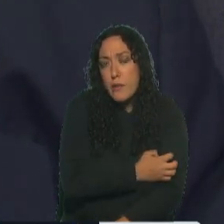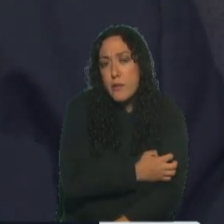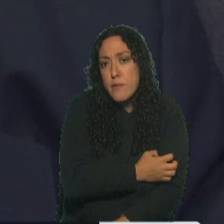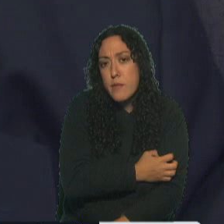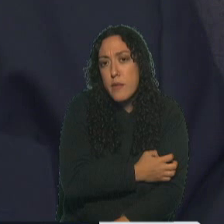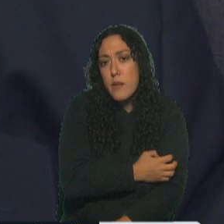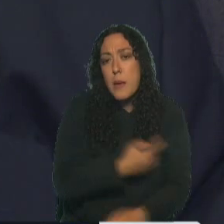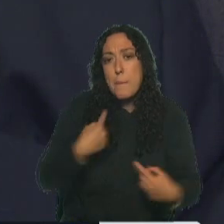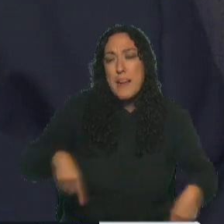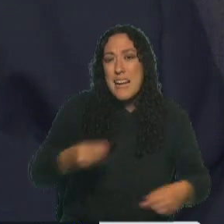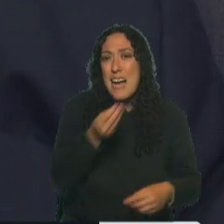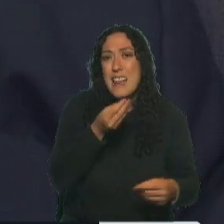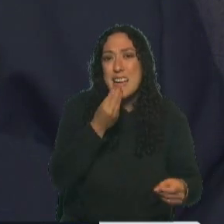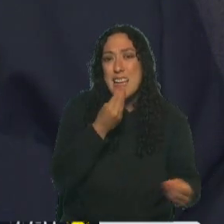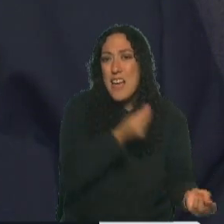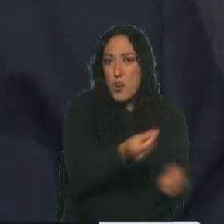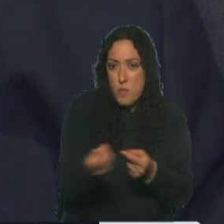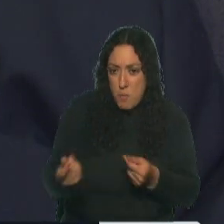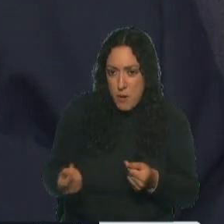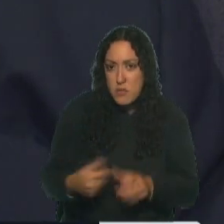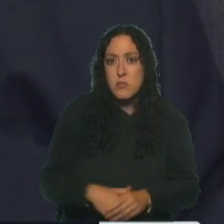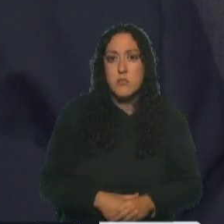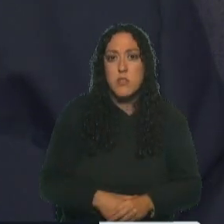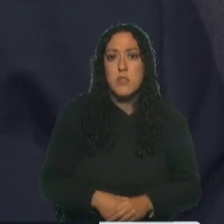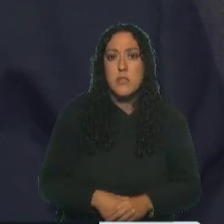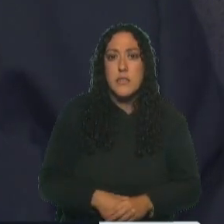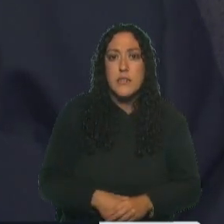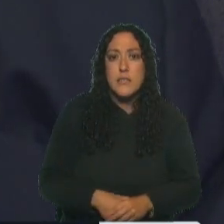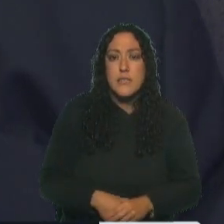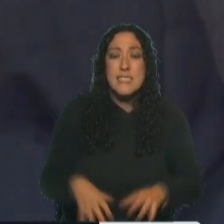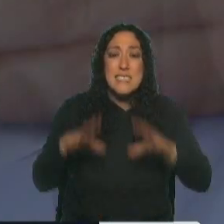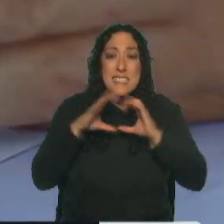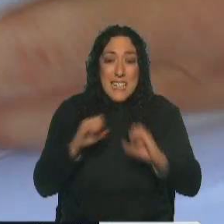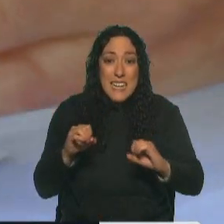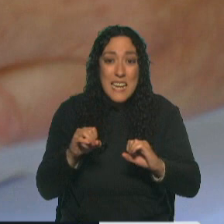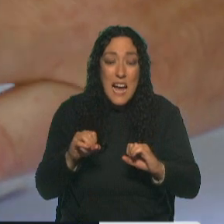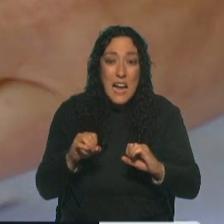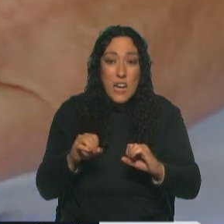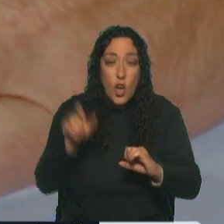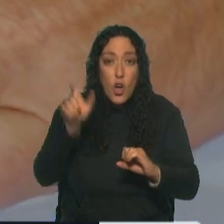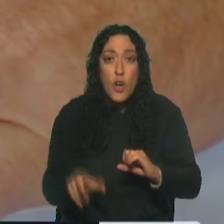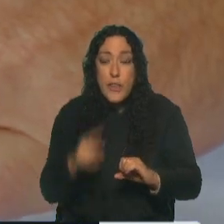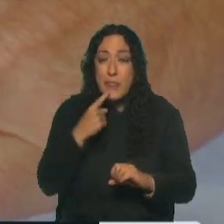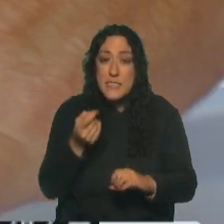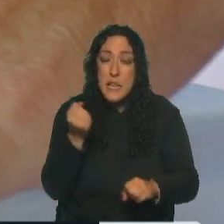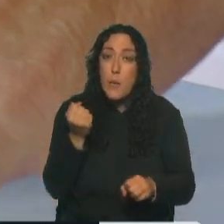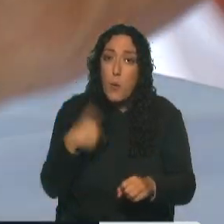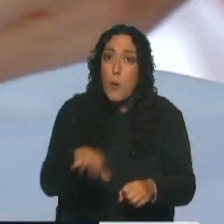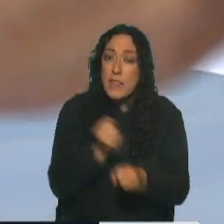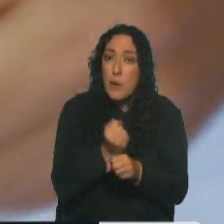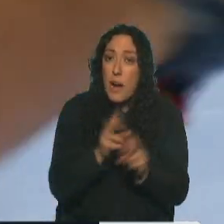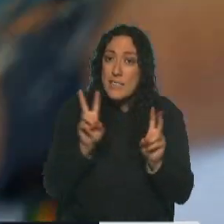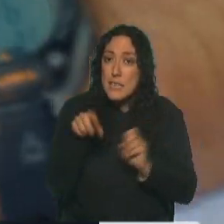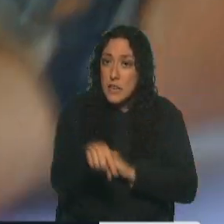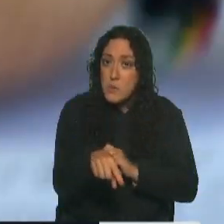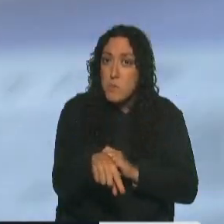a esas mercaderías, ¿no es cierto? Y el secretario dijo que no es el área de él, pero que iba a trabajar sobre el tema. ¿Eso se podría,